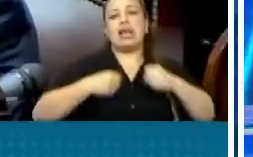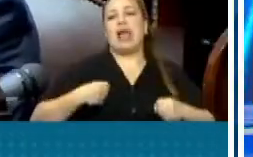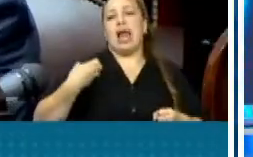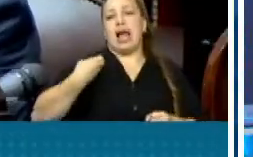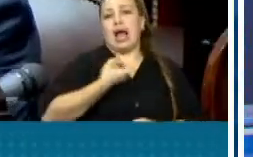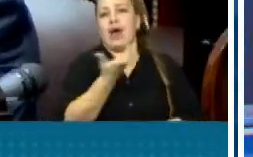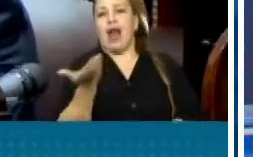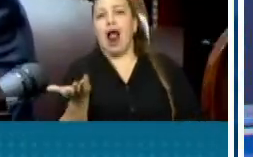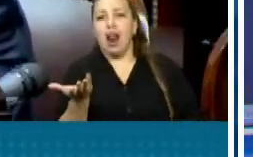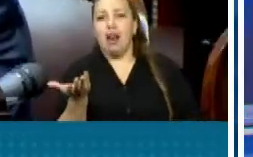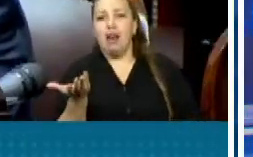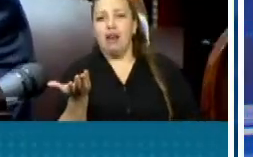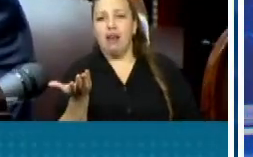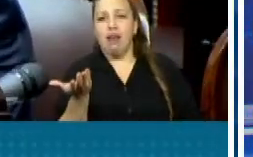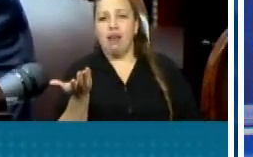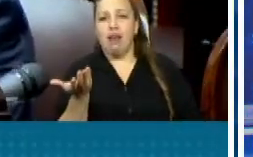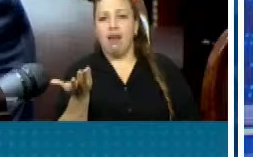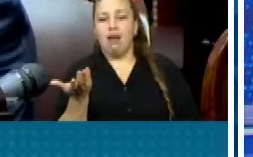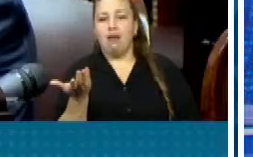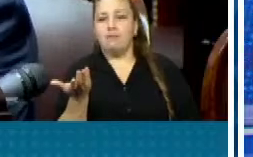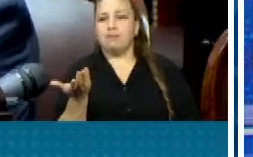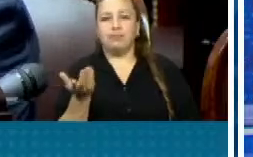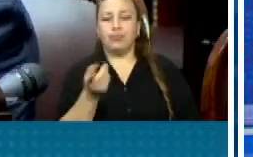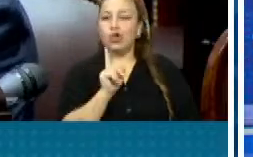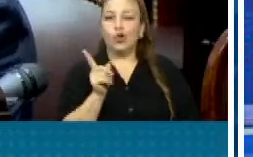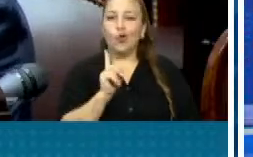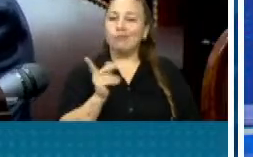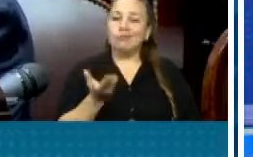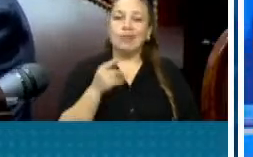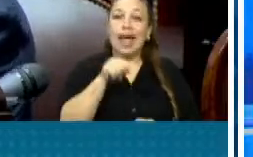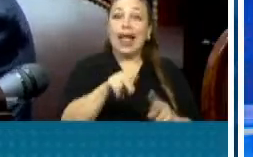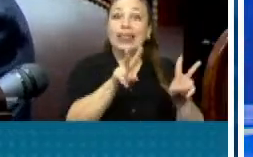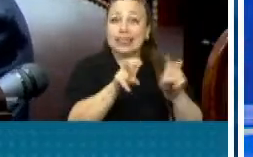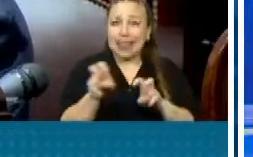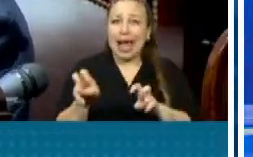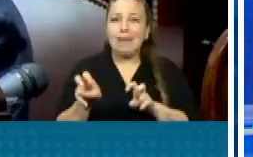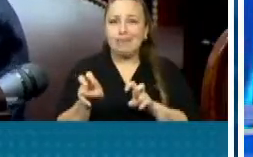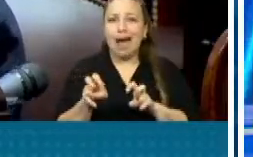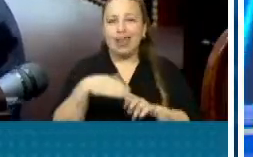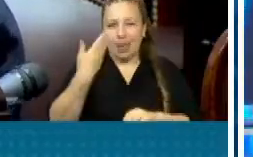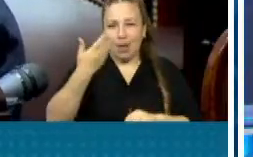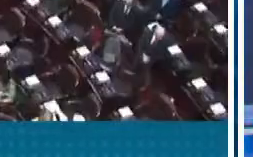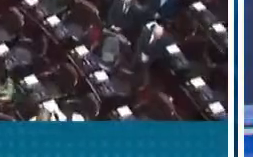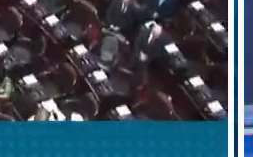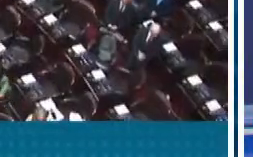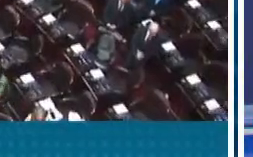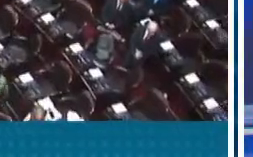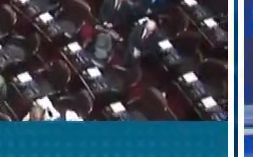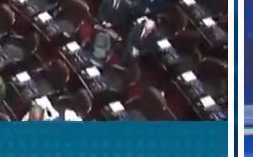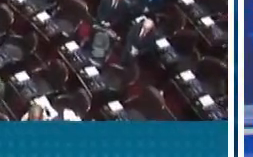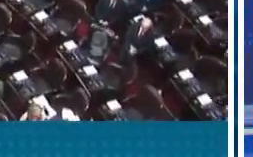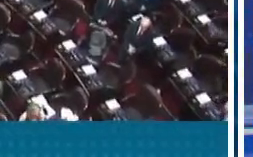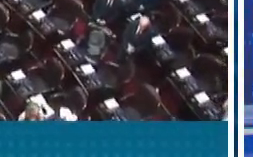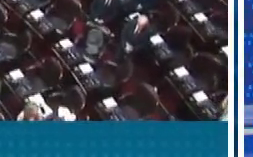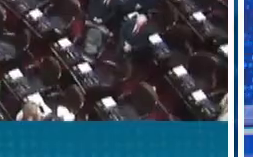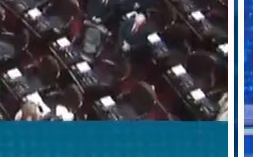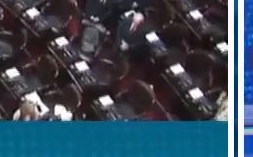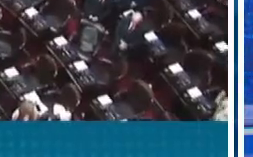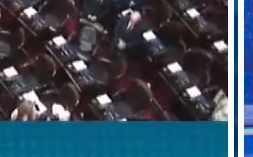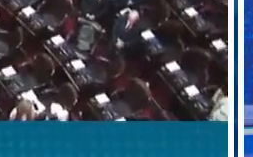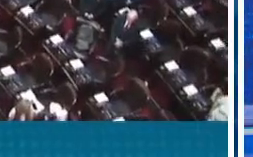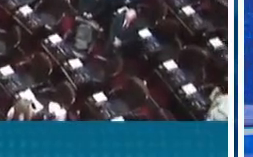come vidrio, ¿viste? Y no se dan cuenta de que esto en realidad está claramente atravesado por un año electoral. Vos tenías ayer a Silvia Los